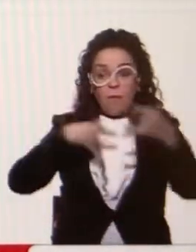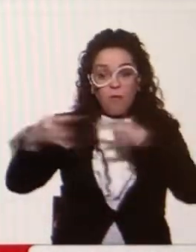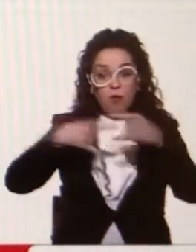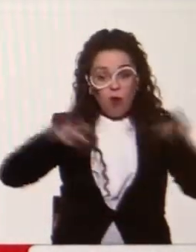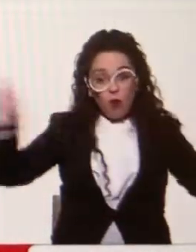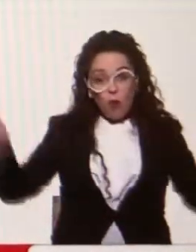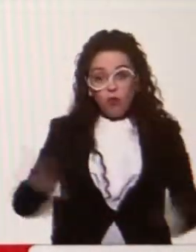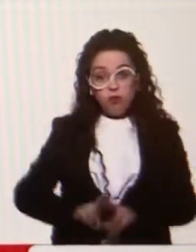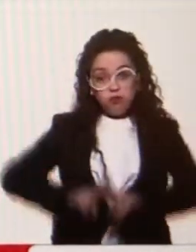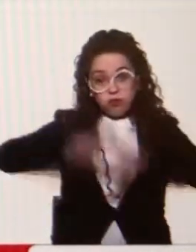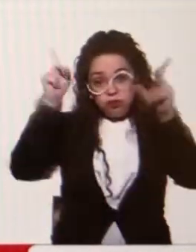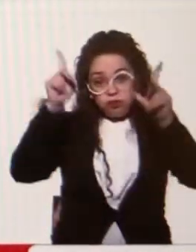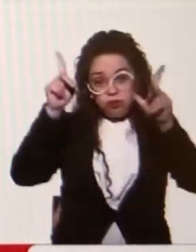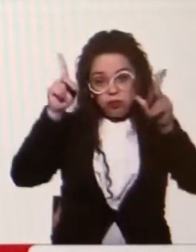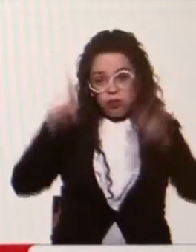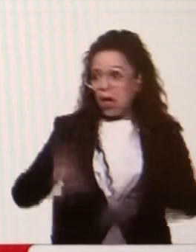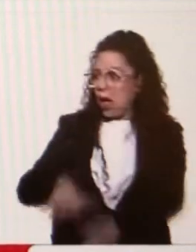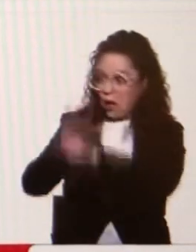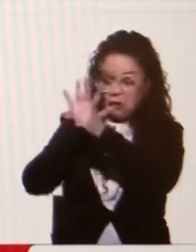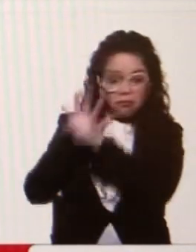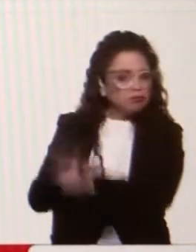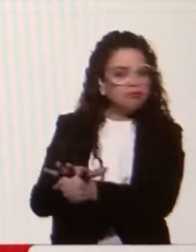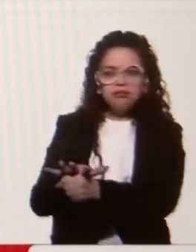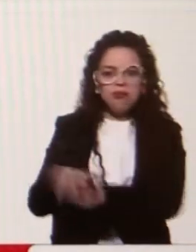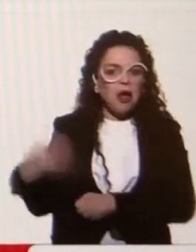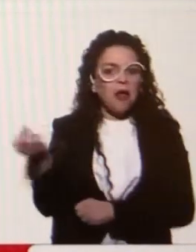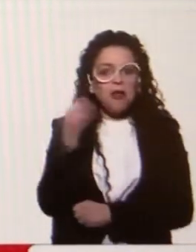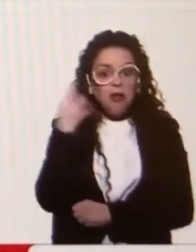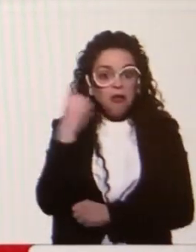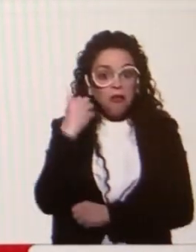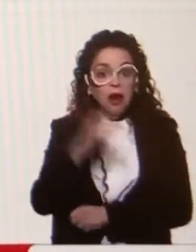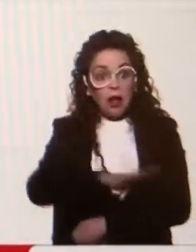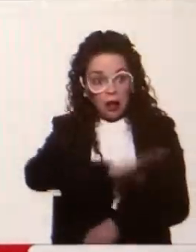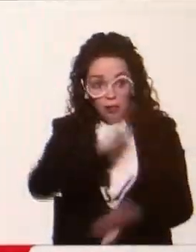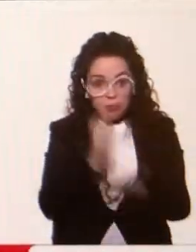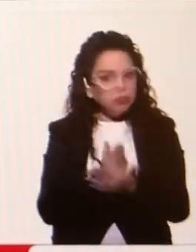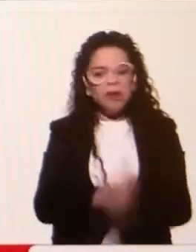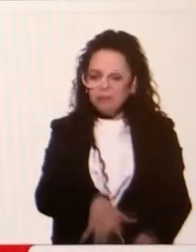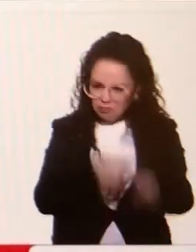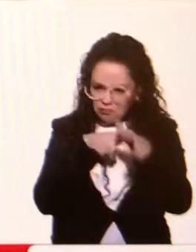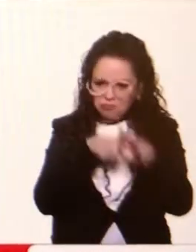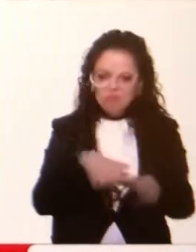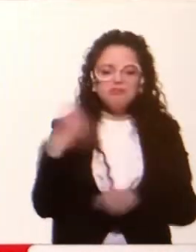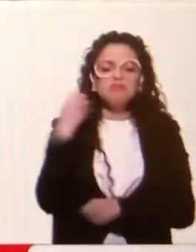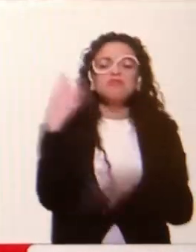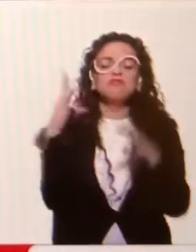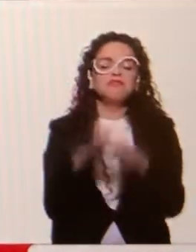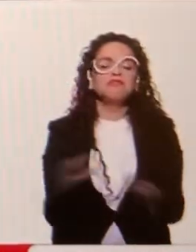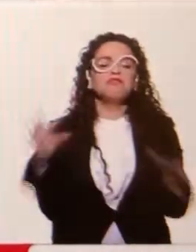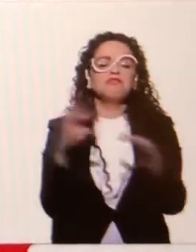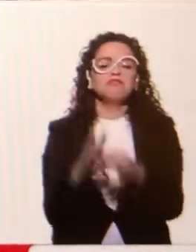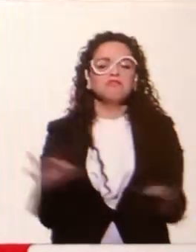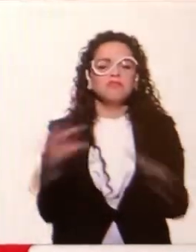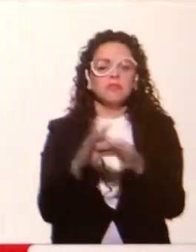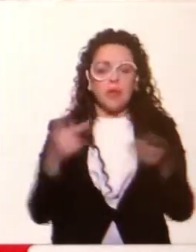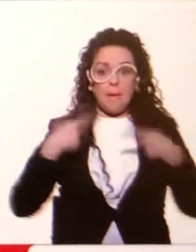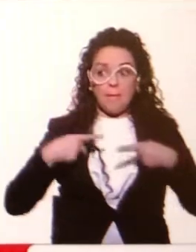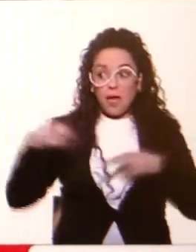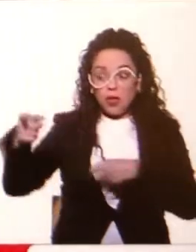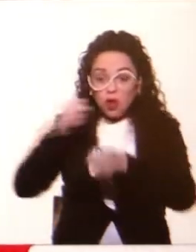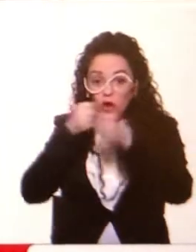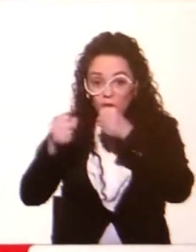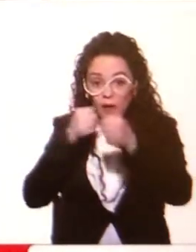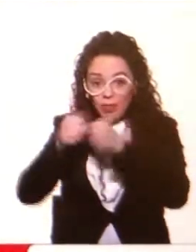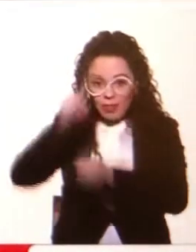mayoría está en contra del presidente porque son grupos de intereses que se crearon el poder económico y el